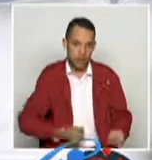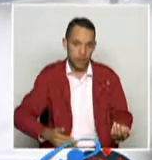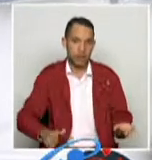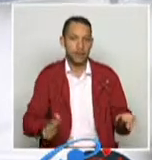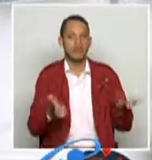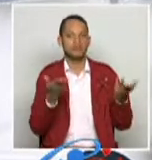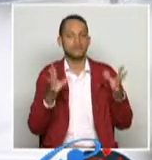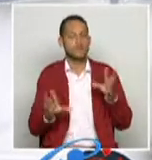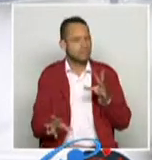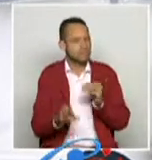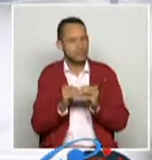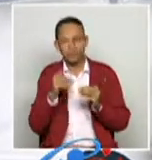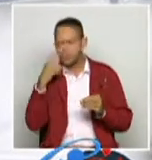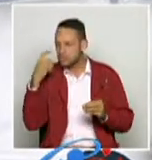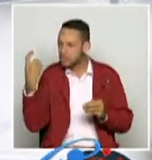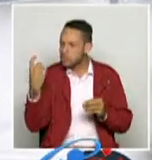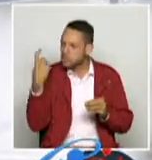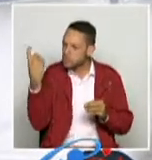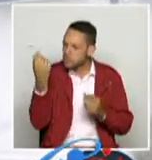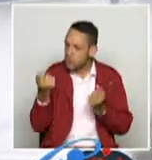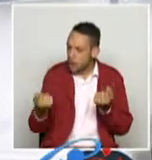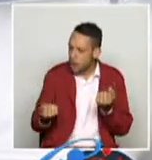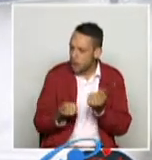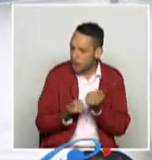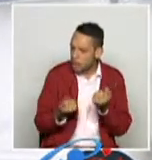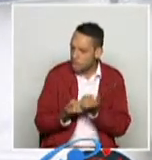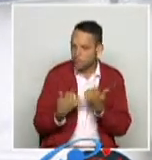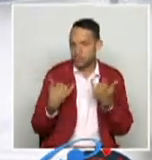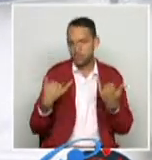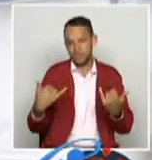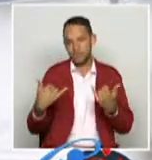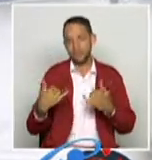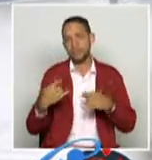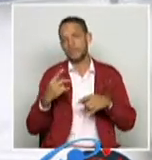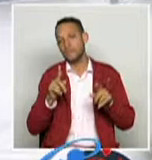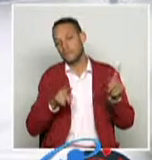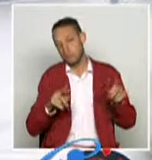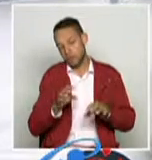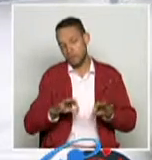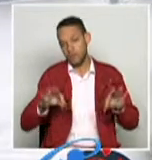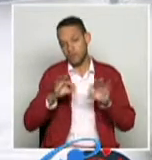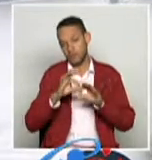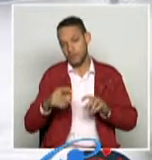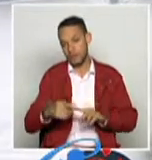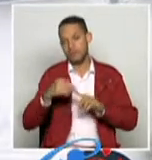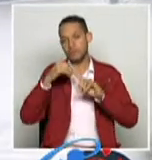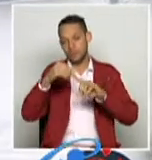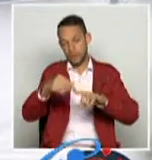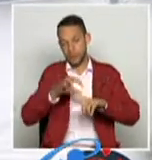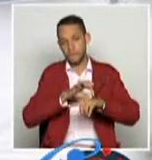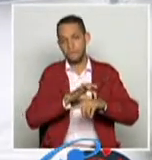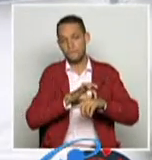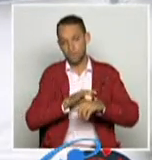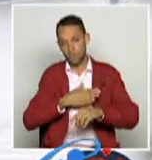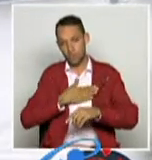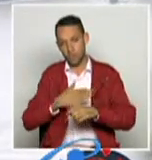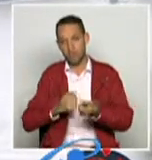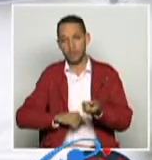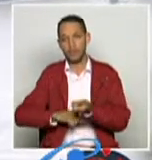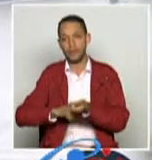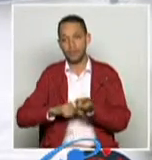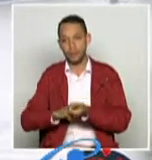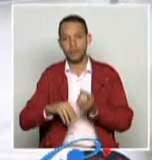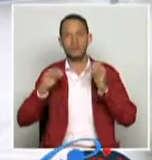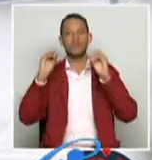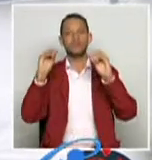poder buscar además ese apoyo cuando estos necesitan de tratamientos más especializados y quirúrgicos. Esta